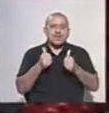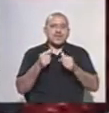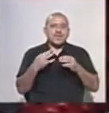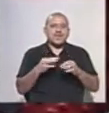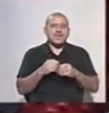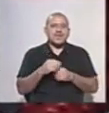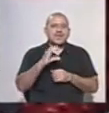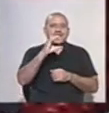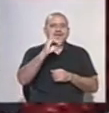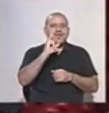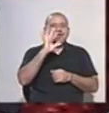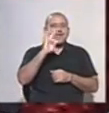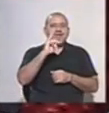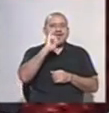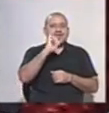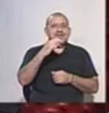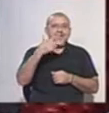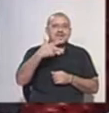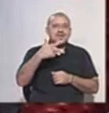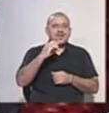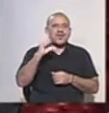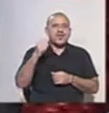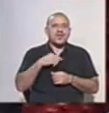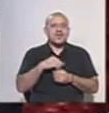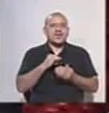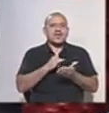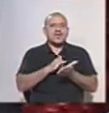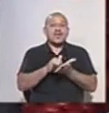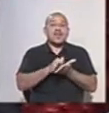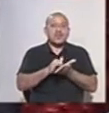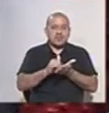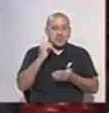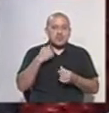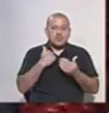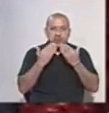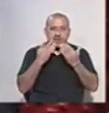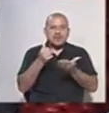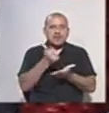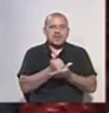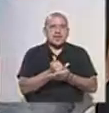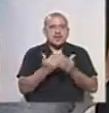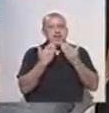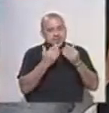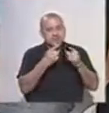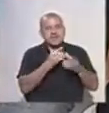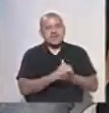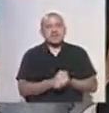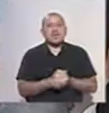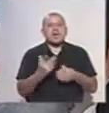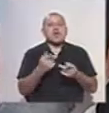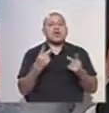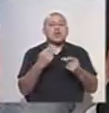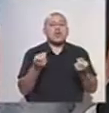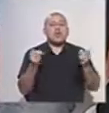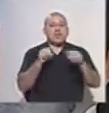City Hall me gustaría. Qué lindo. En Harlem. El Sheraton. Muchas gracias por haber estado con nosotros. Por favor, gracias a usted, Barbie. Nos vamos a una pausa y volvemos